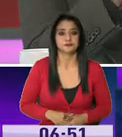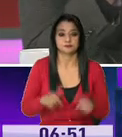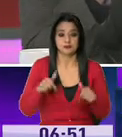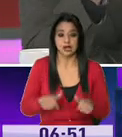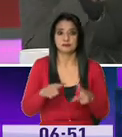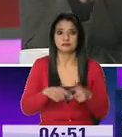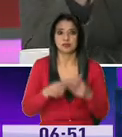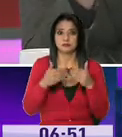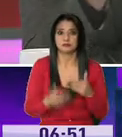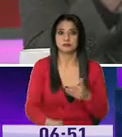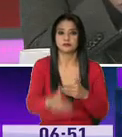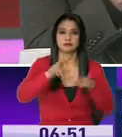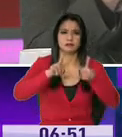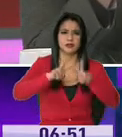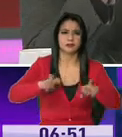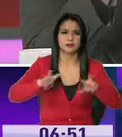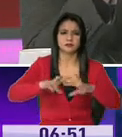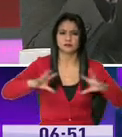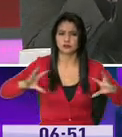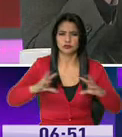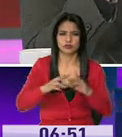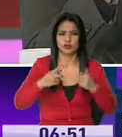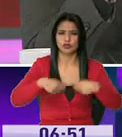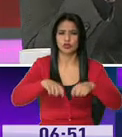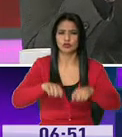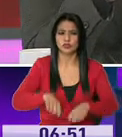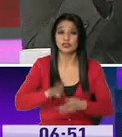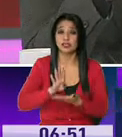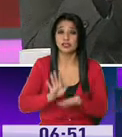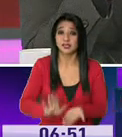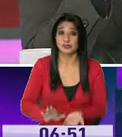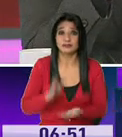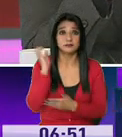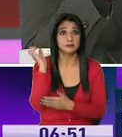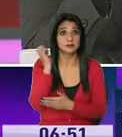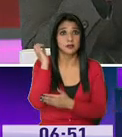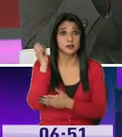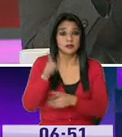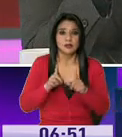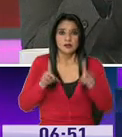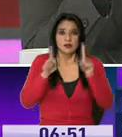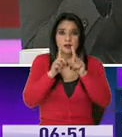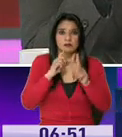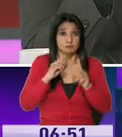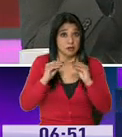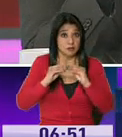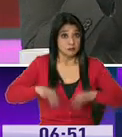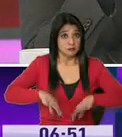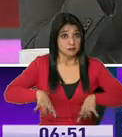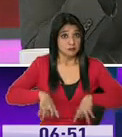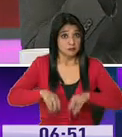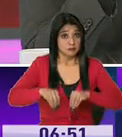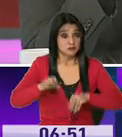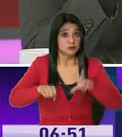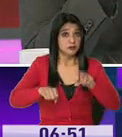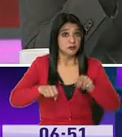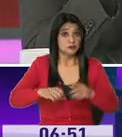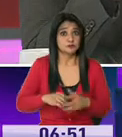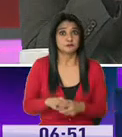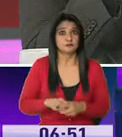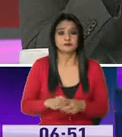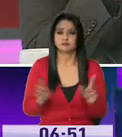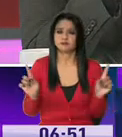la participación que tuvo, digamos, cada uno de ellos en esta contratación. Pero ya están detectados, ya sabemos quiénes son.